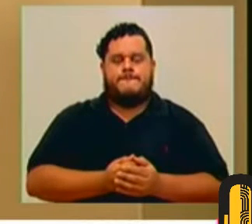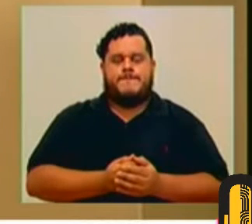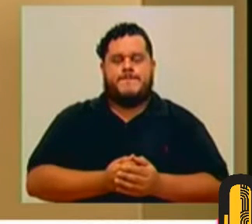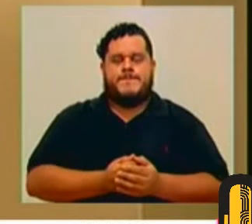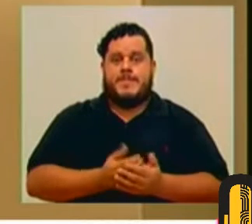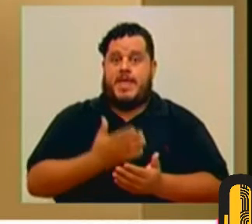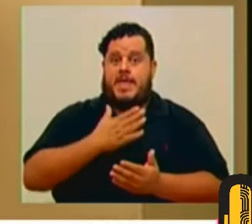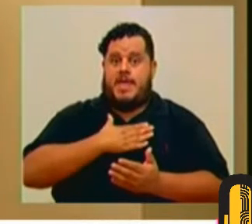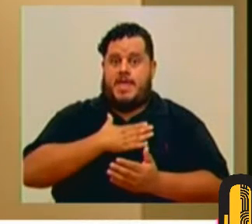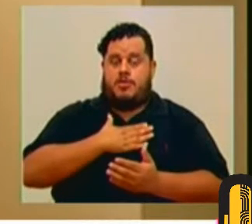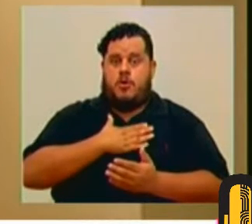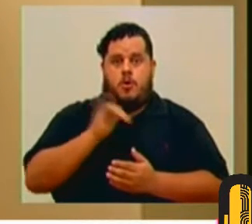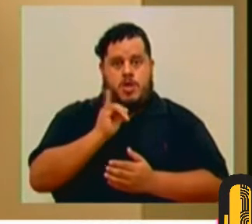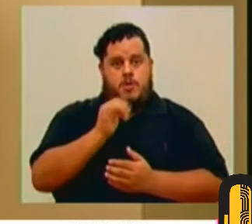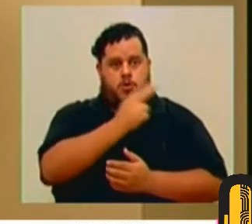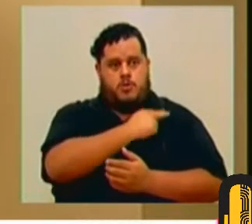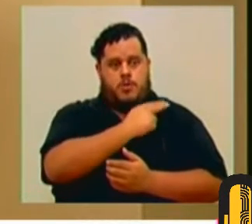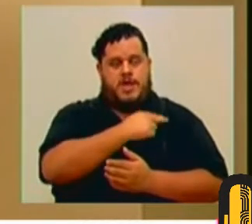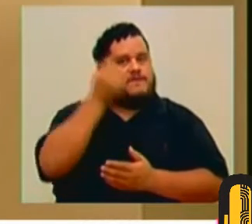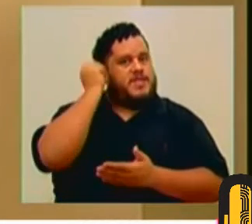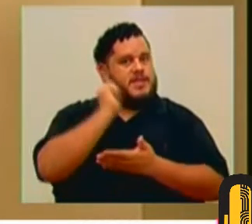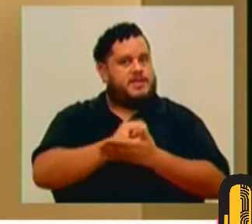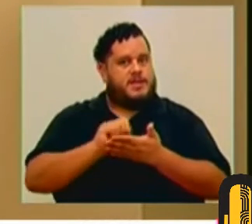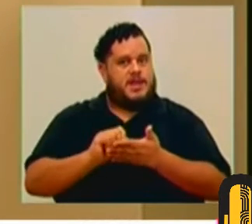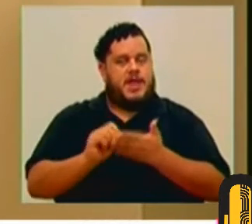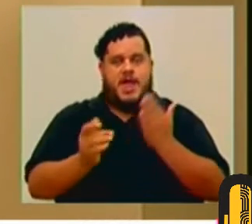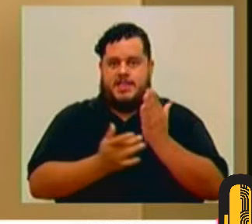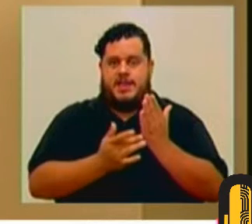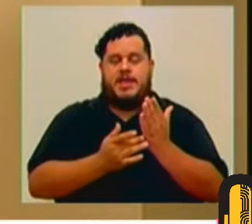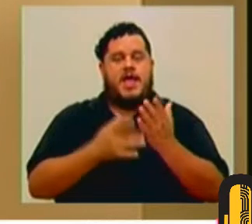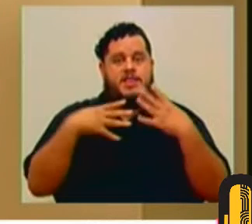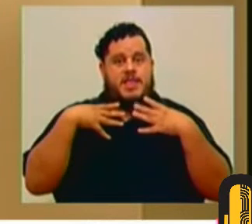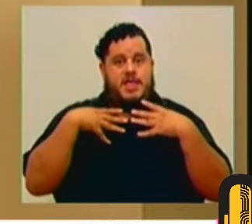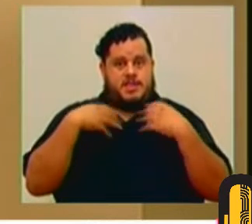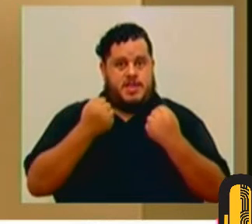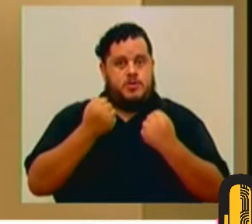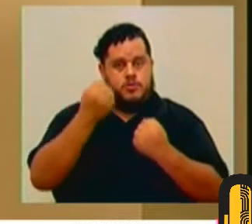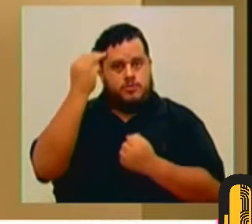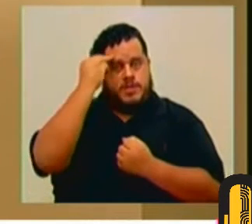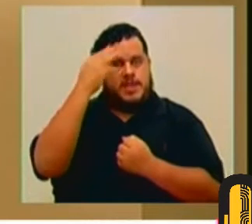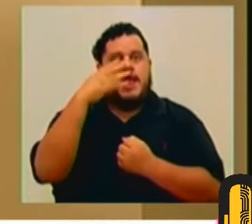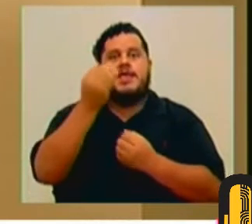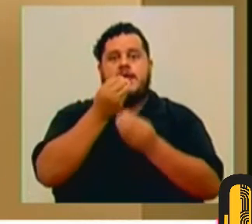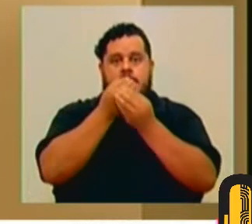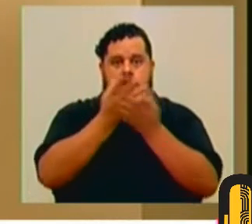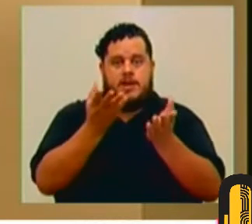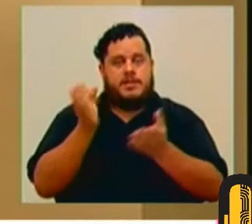En mi calidad de jefe de la Secretaría Técnica de Salud Mental y